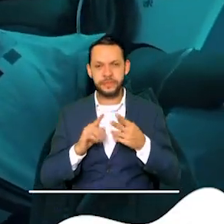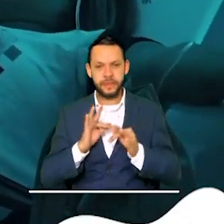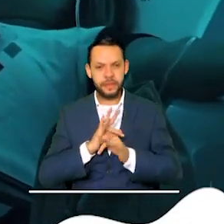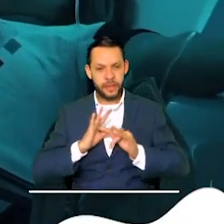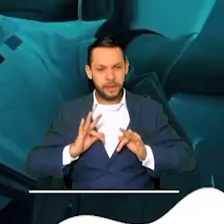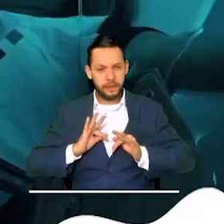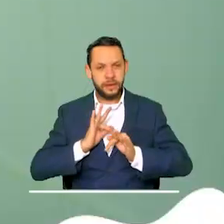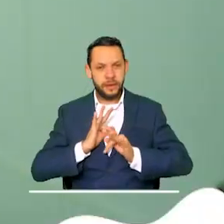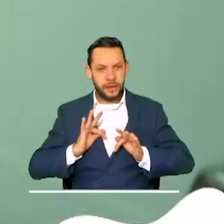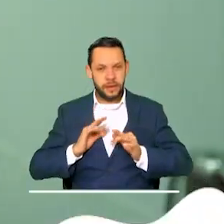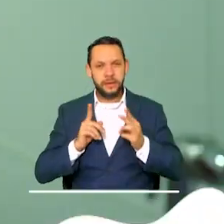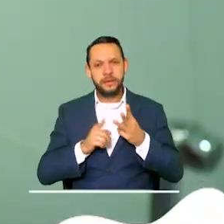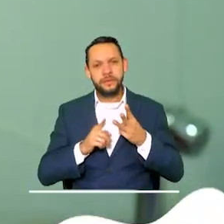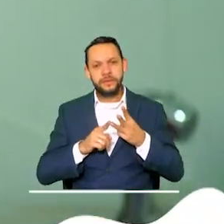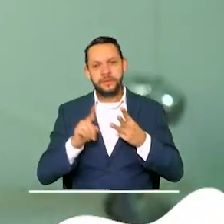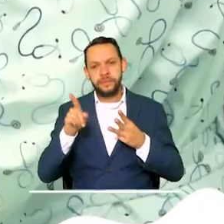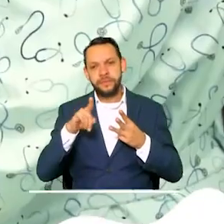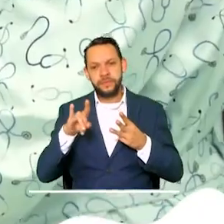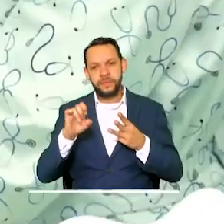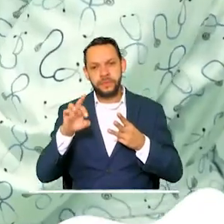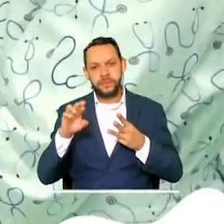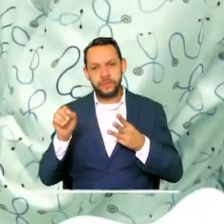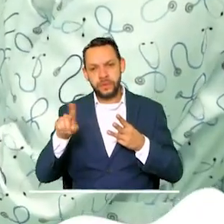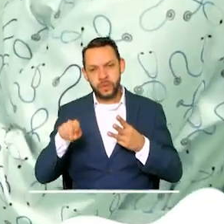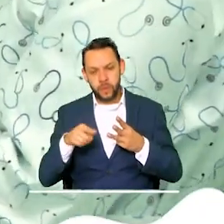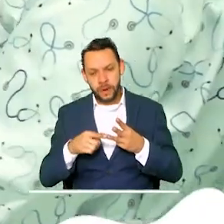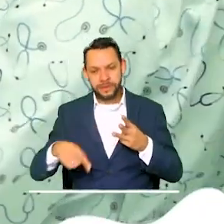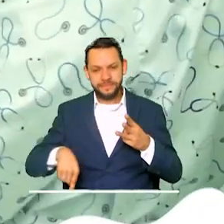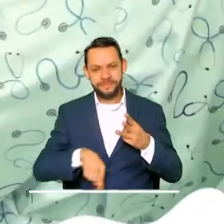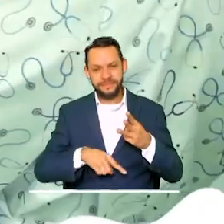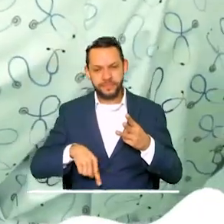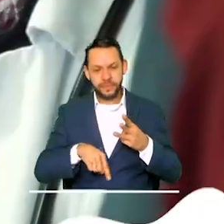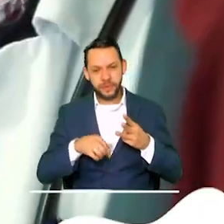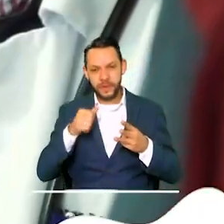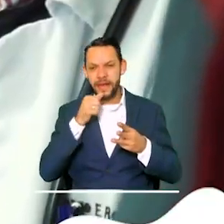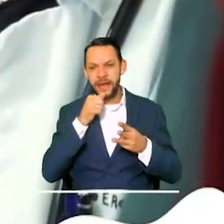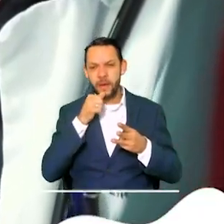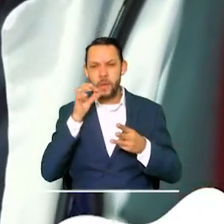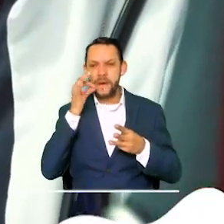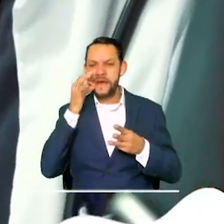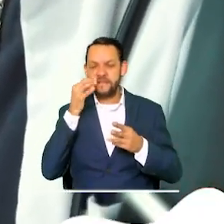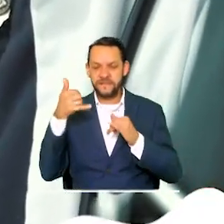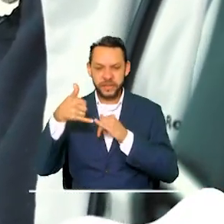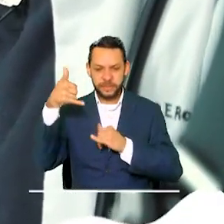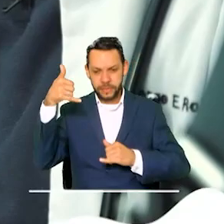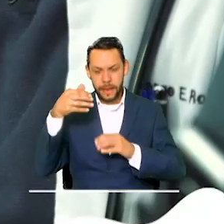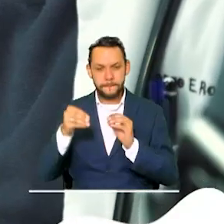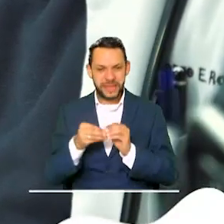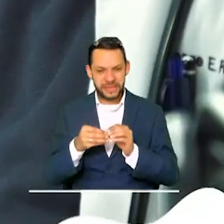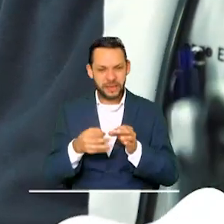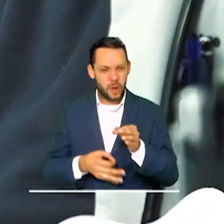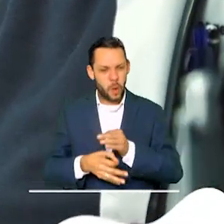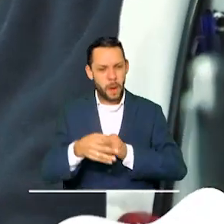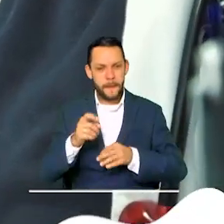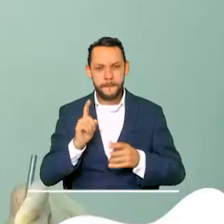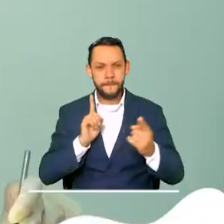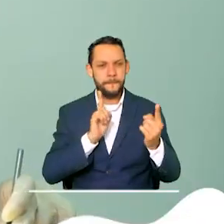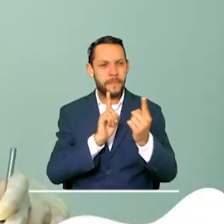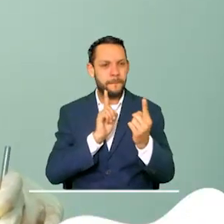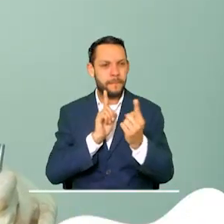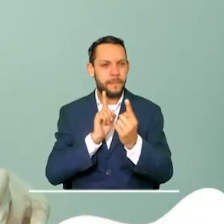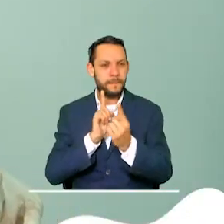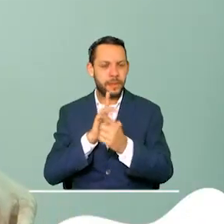sueros funcionales, colonterapias, monitoreo continuo de glucosa y una completa rotación por las diferentes